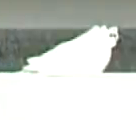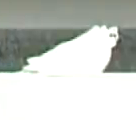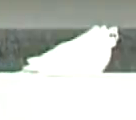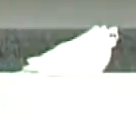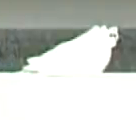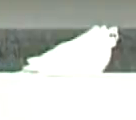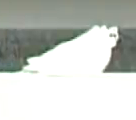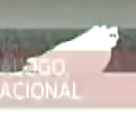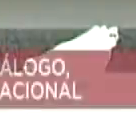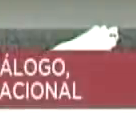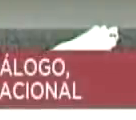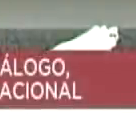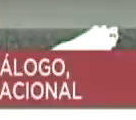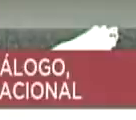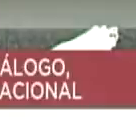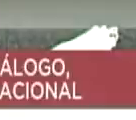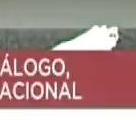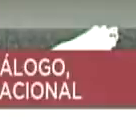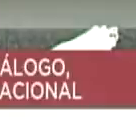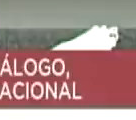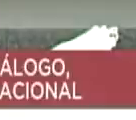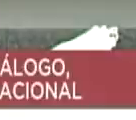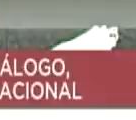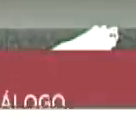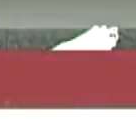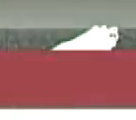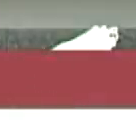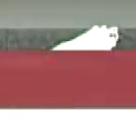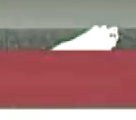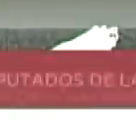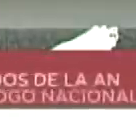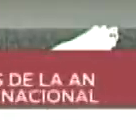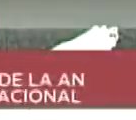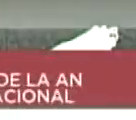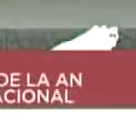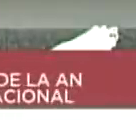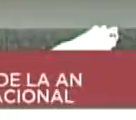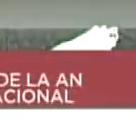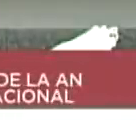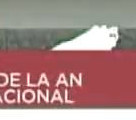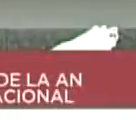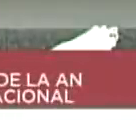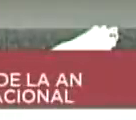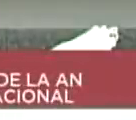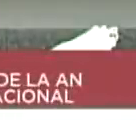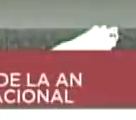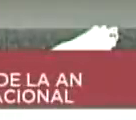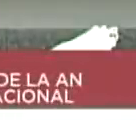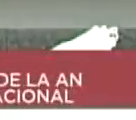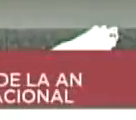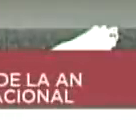escucharnos de manera democrática, en libertad, en paz, escucharnos todos los venezolanos y las venezolanas,